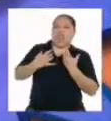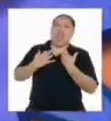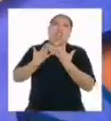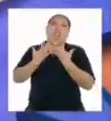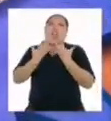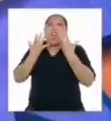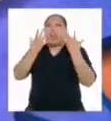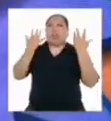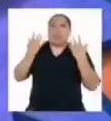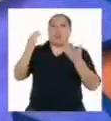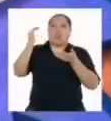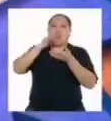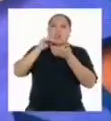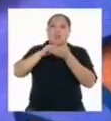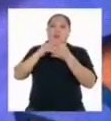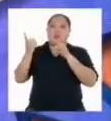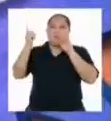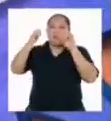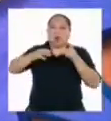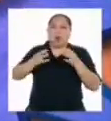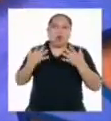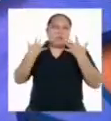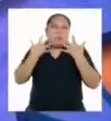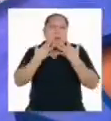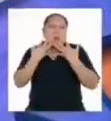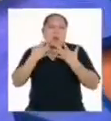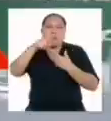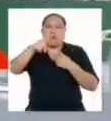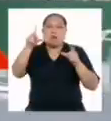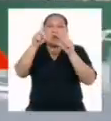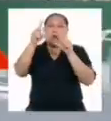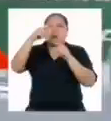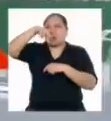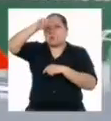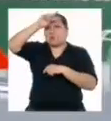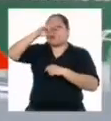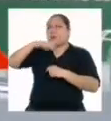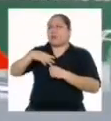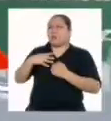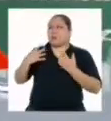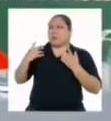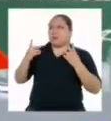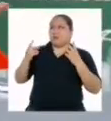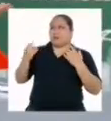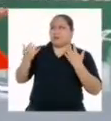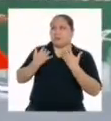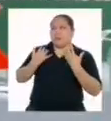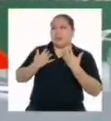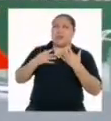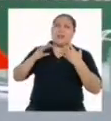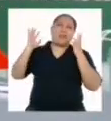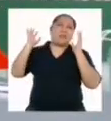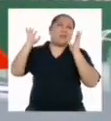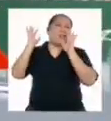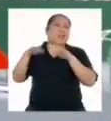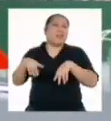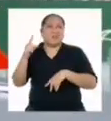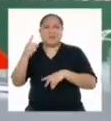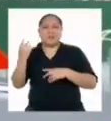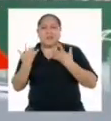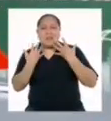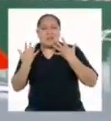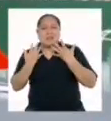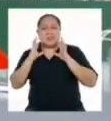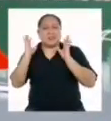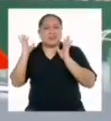he venido nuevamente a sembrar miedo en la televisión peruana. ¿Miedo? No te pases, ¿a quién le vas a